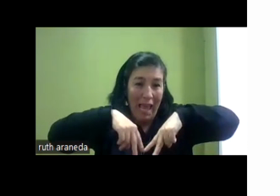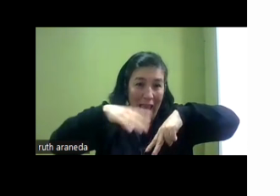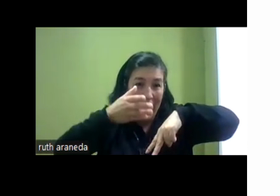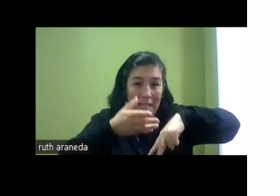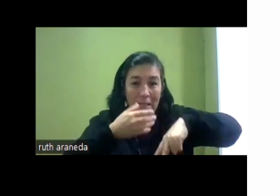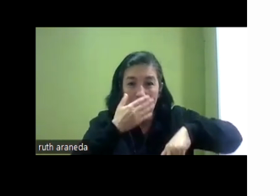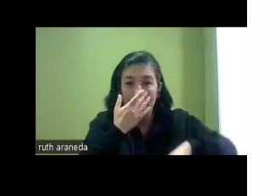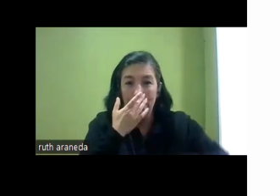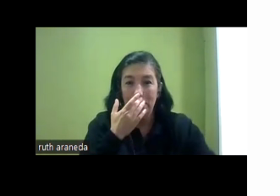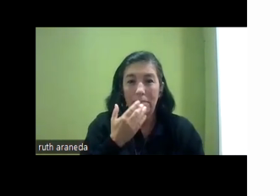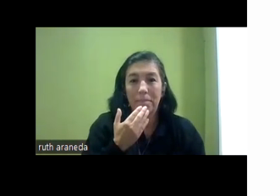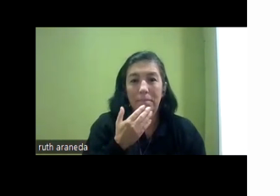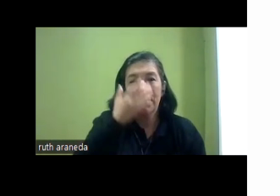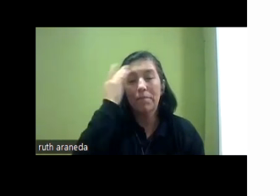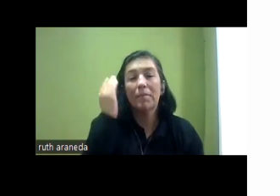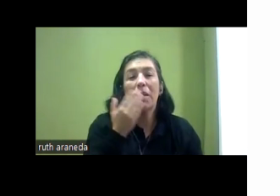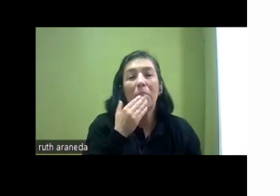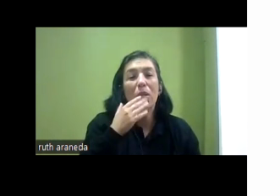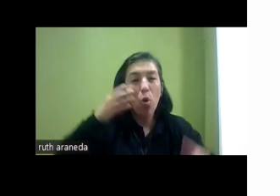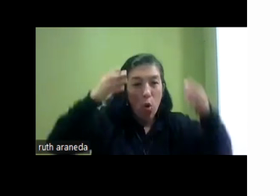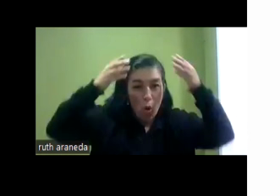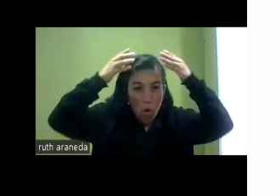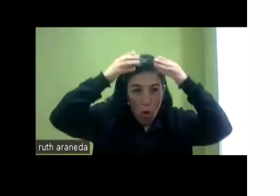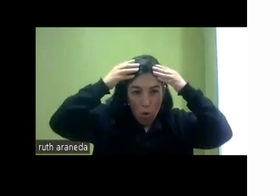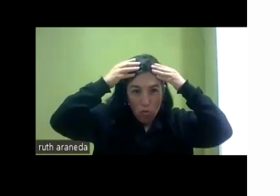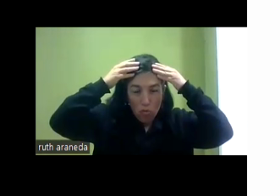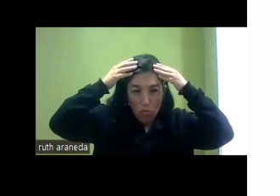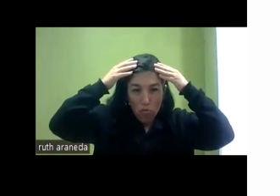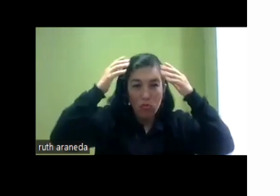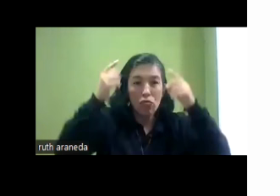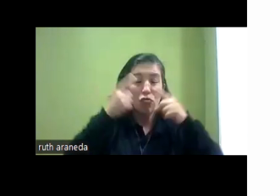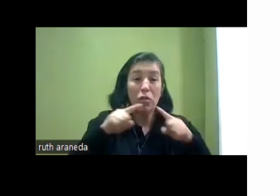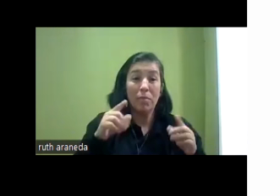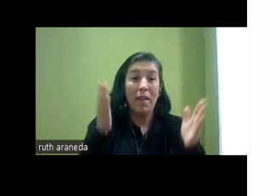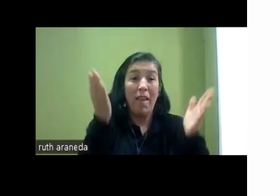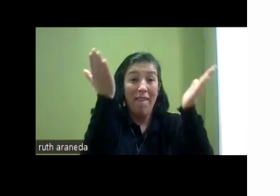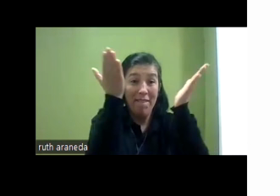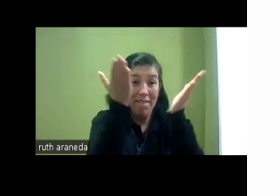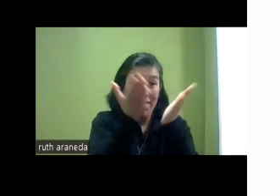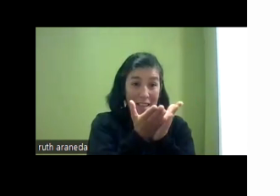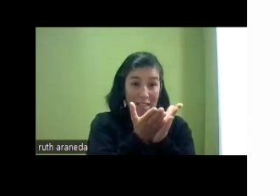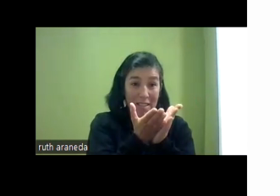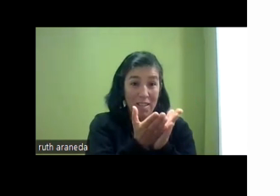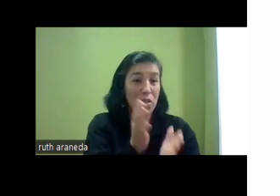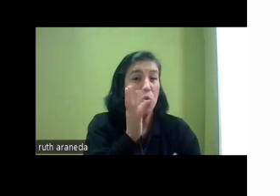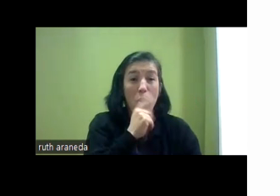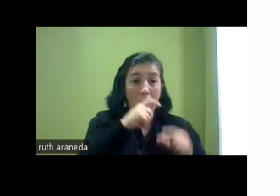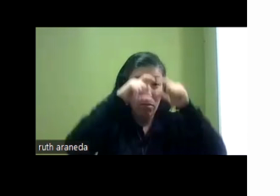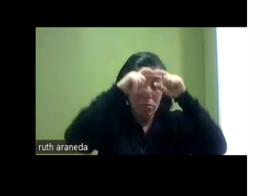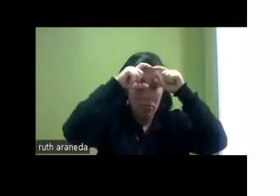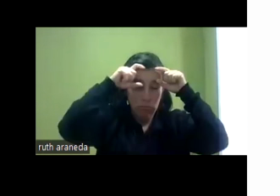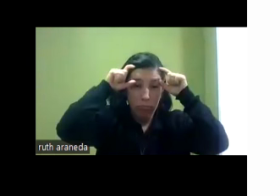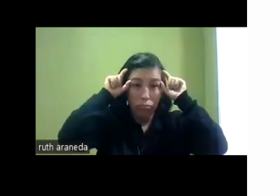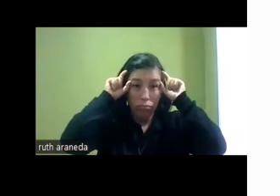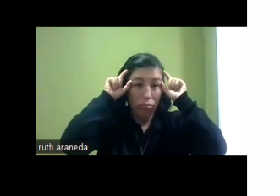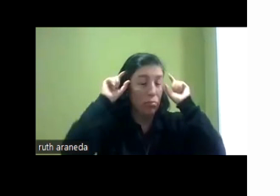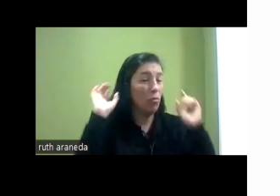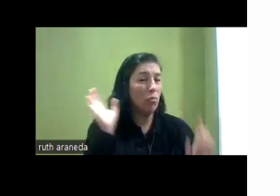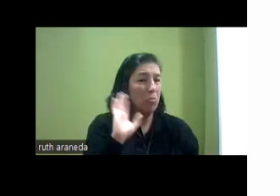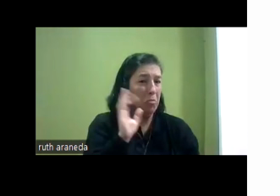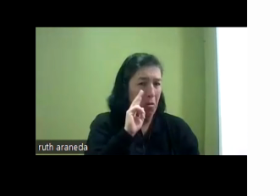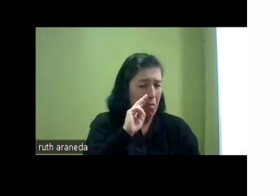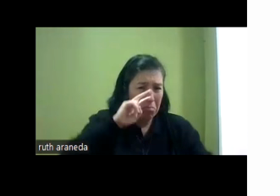y un gorro distinto. En el valle prácticamente no hay diademas o no encontramos en